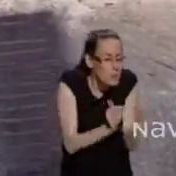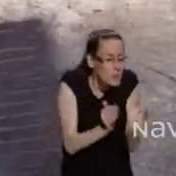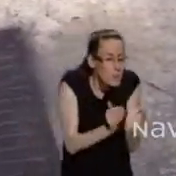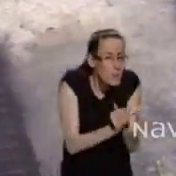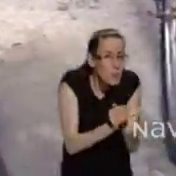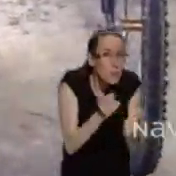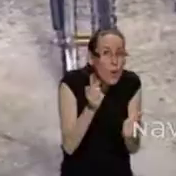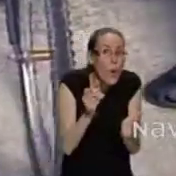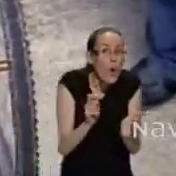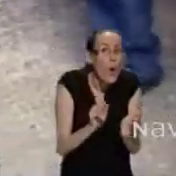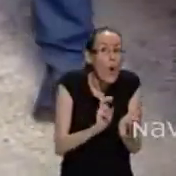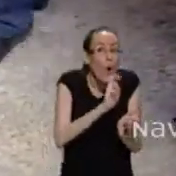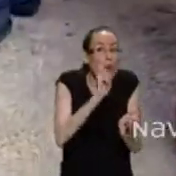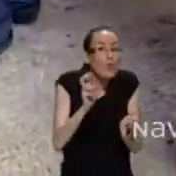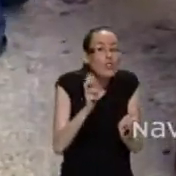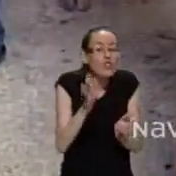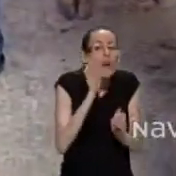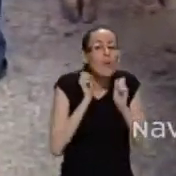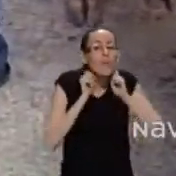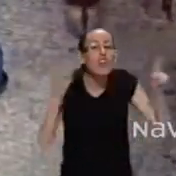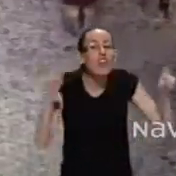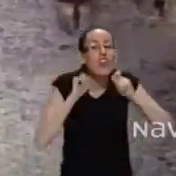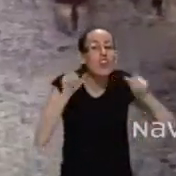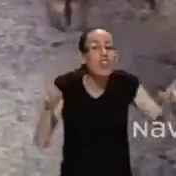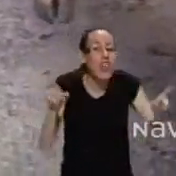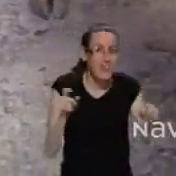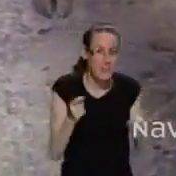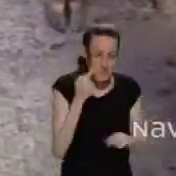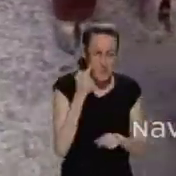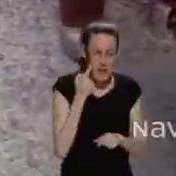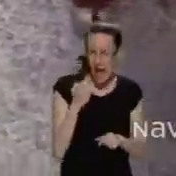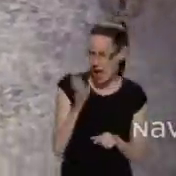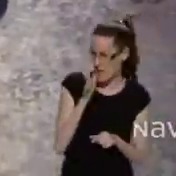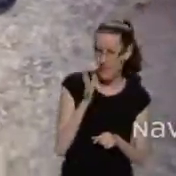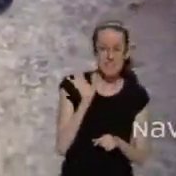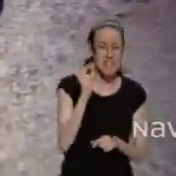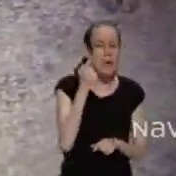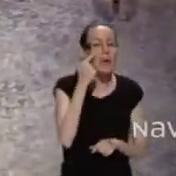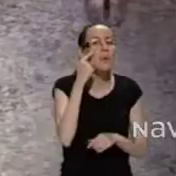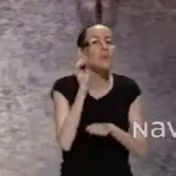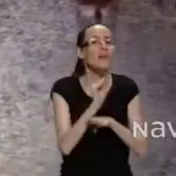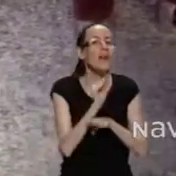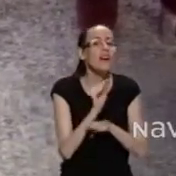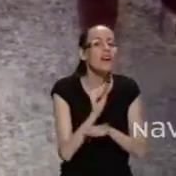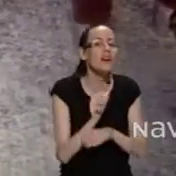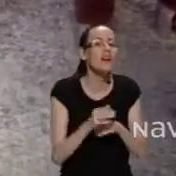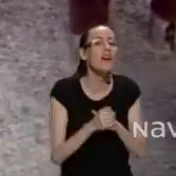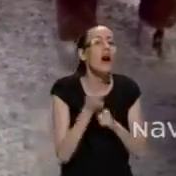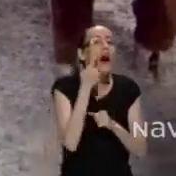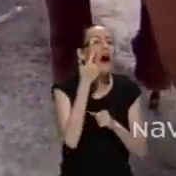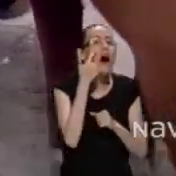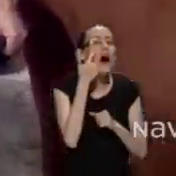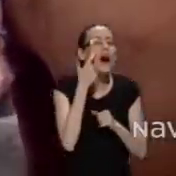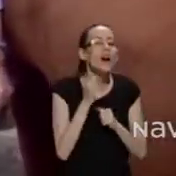como este, por ejemplo. ¿Echan agua? Echan agua. A ver si... A ver, que no te moje o quieres que te moje. Hombre, a ver,